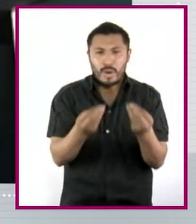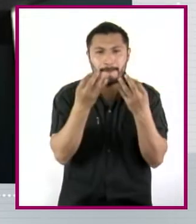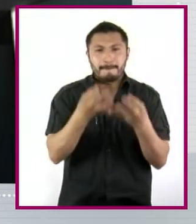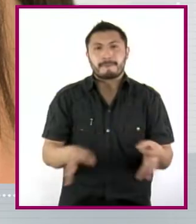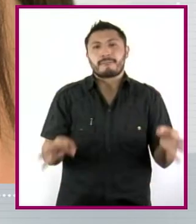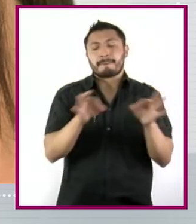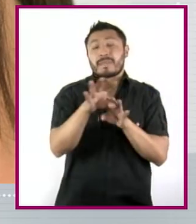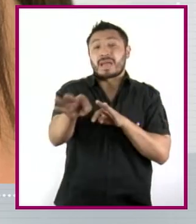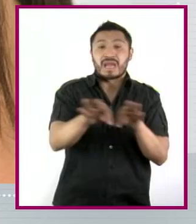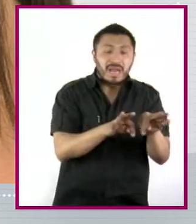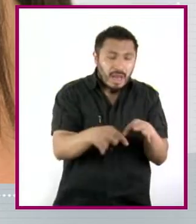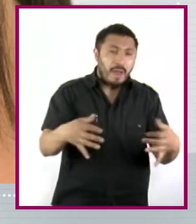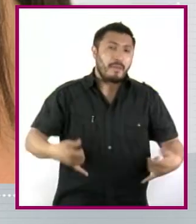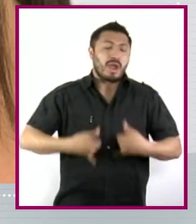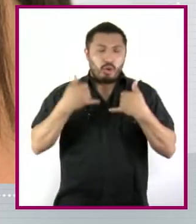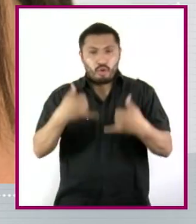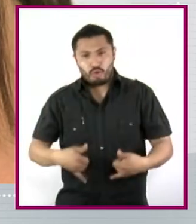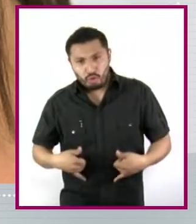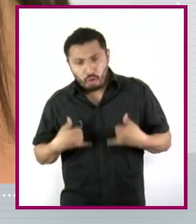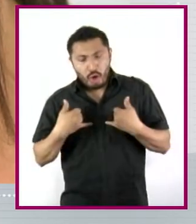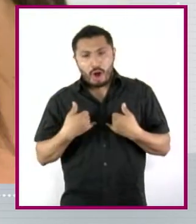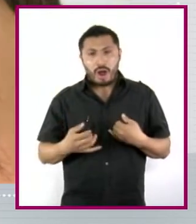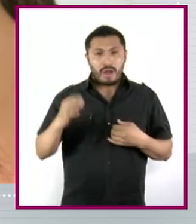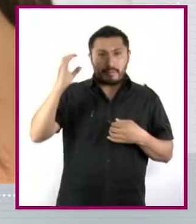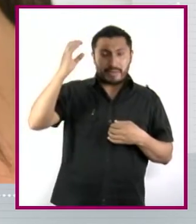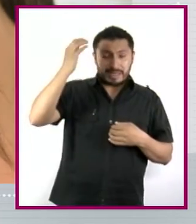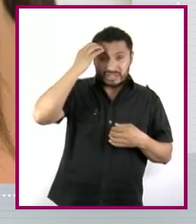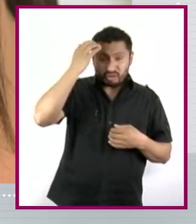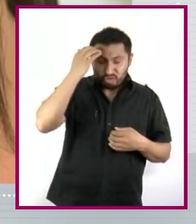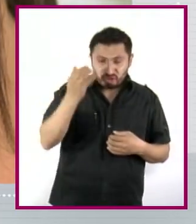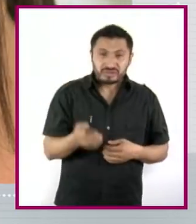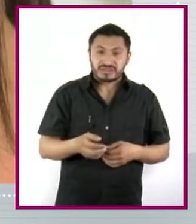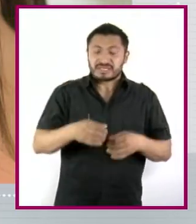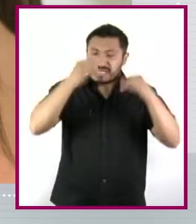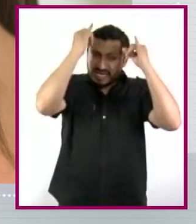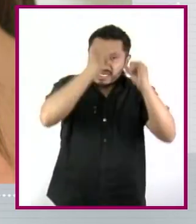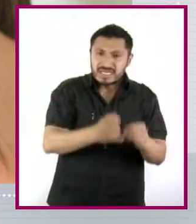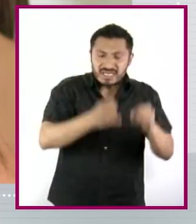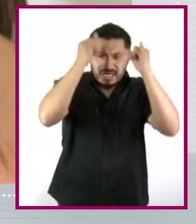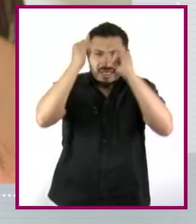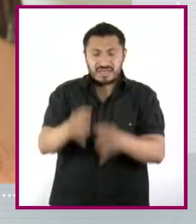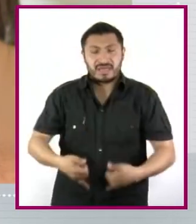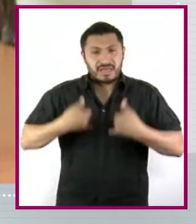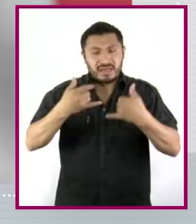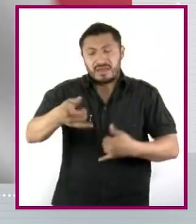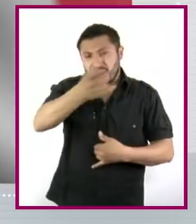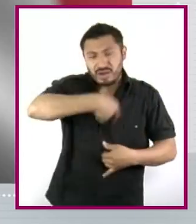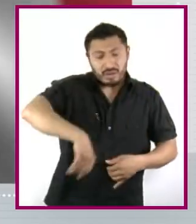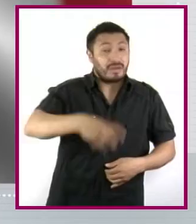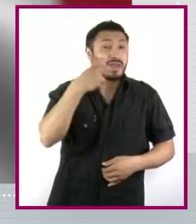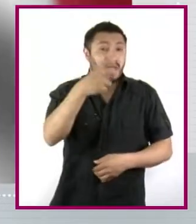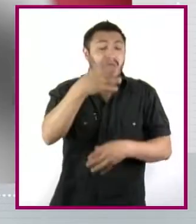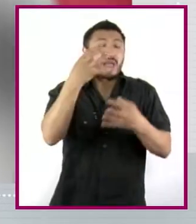trabajo con los jóvenes y la toma de conciencia y de identidad de los jóvenes. Ahí está la